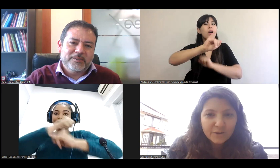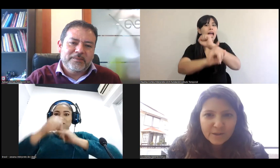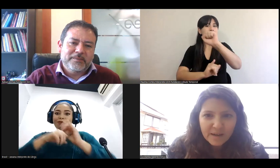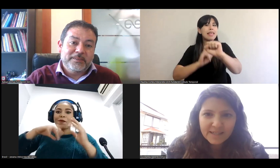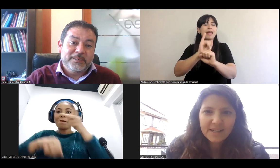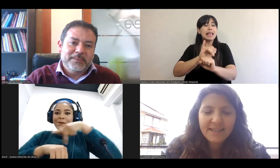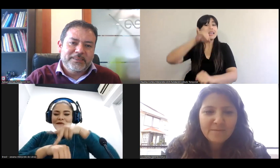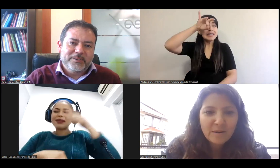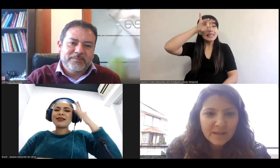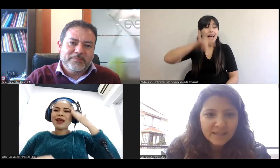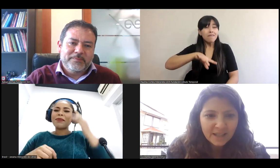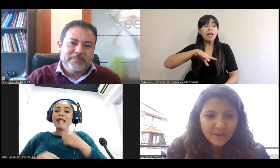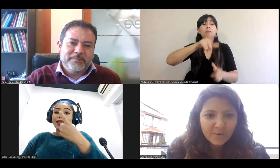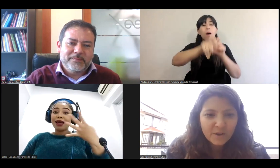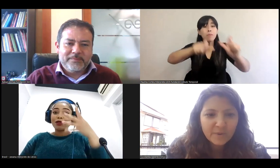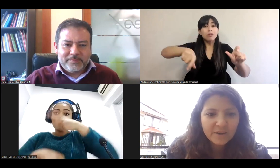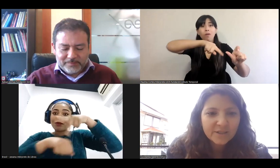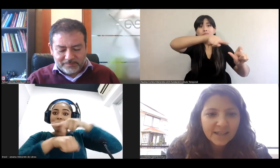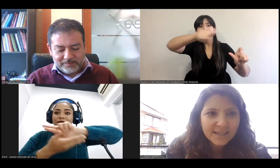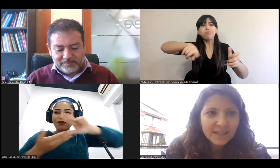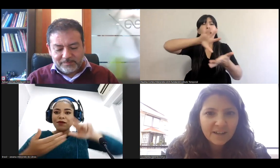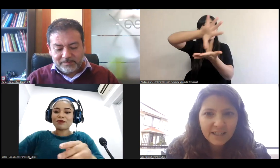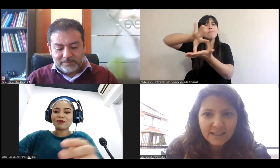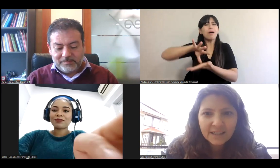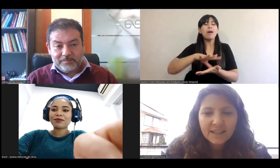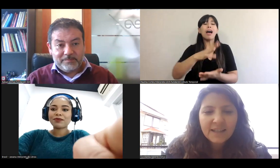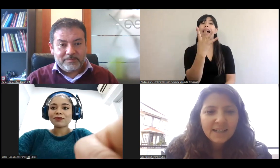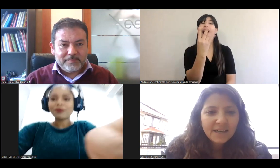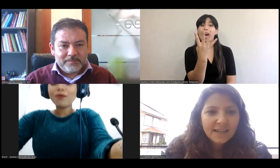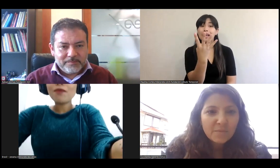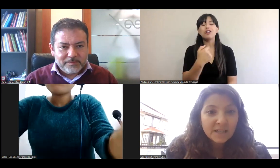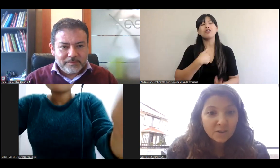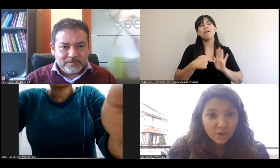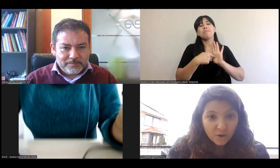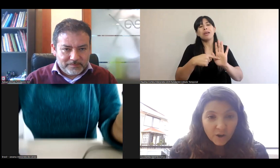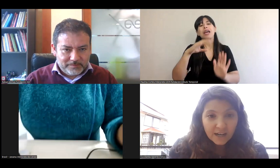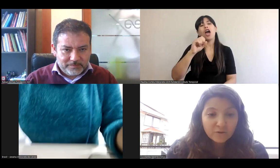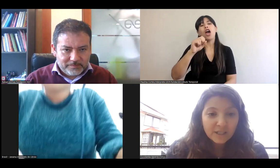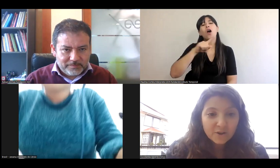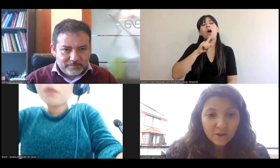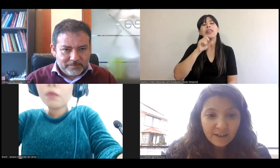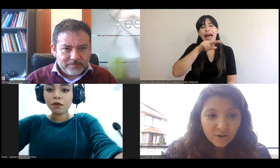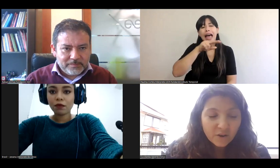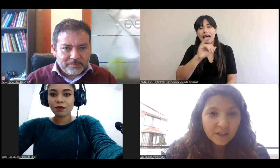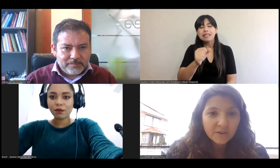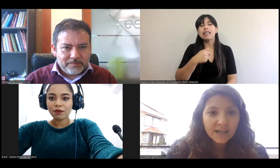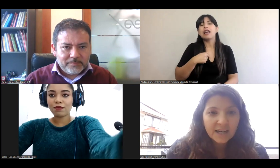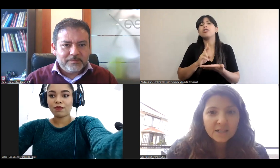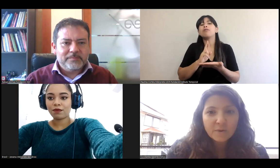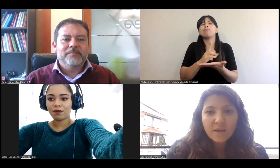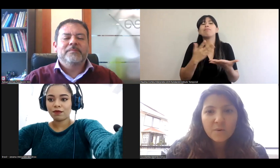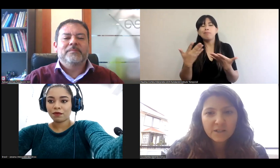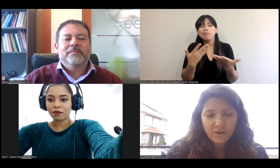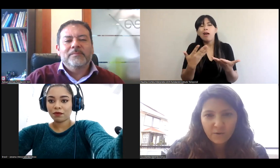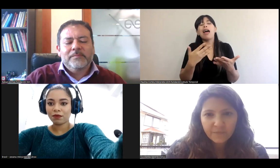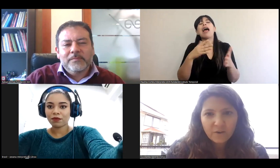de 14 países aquí. Me presento, mi nombre es Constanza Severín. Represento a la Fundación Olivo, estoy encargada